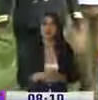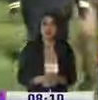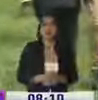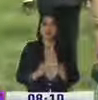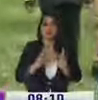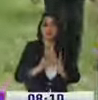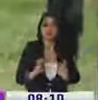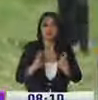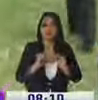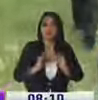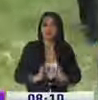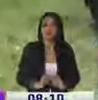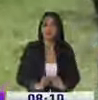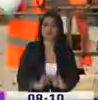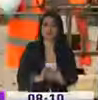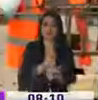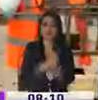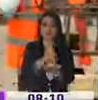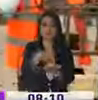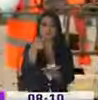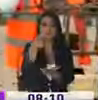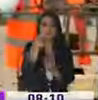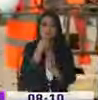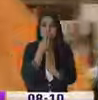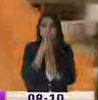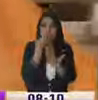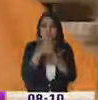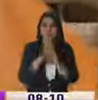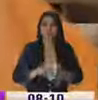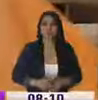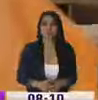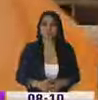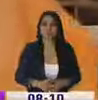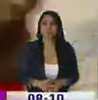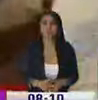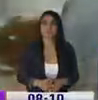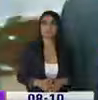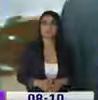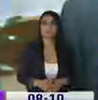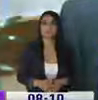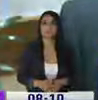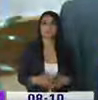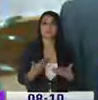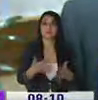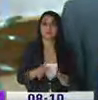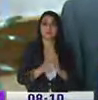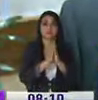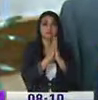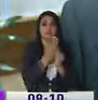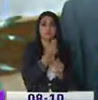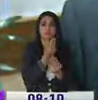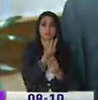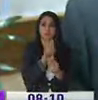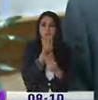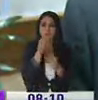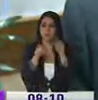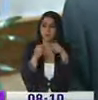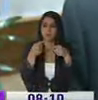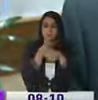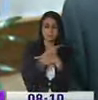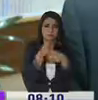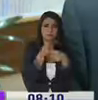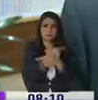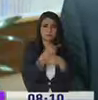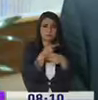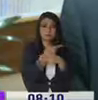las indagaciones esperan conocer la próxima semana. Hemos requerido información frente a una serie de inconsistencias que detectamos